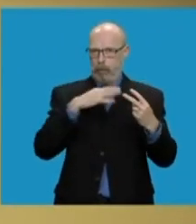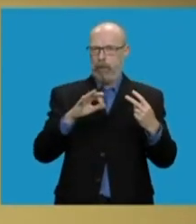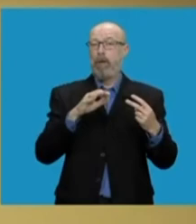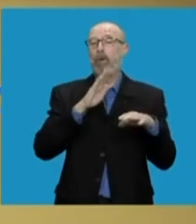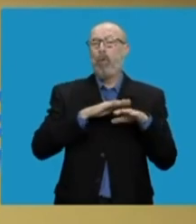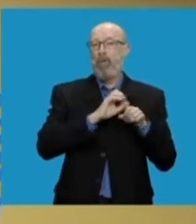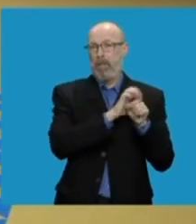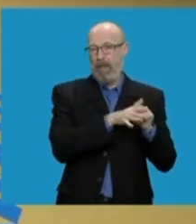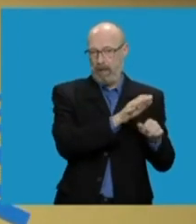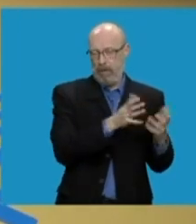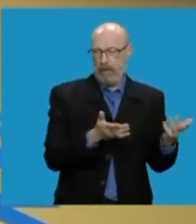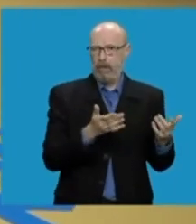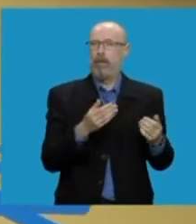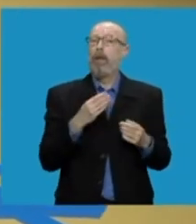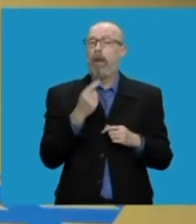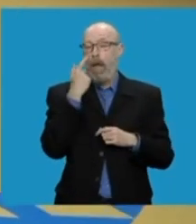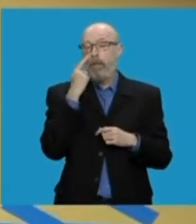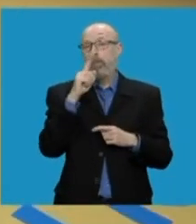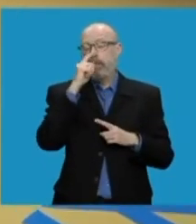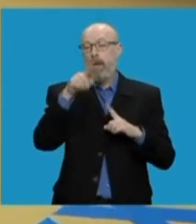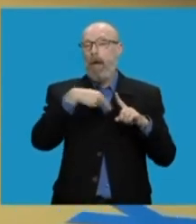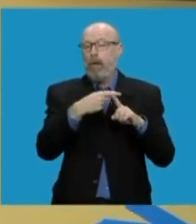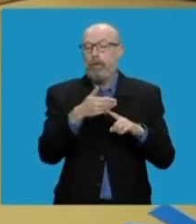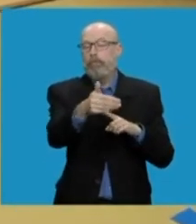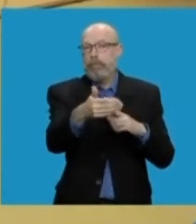Y espero que la próxima edición podamos